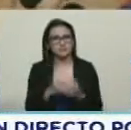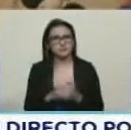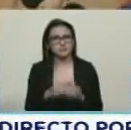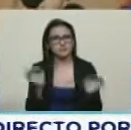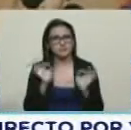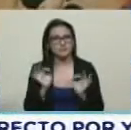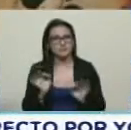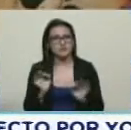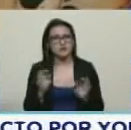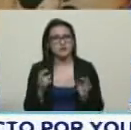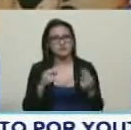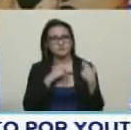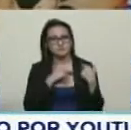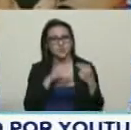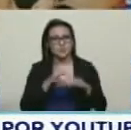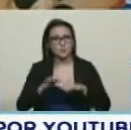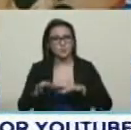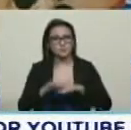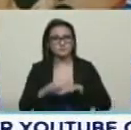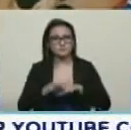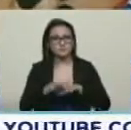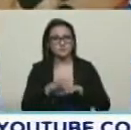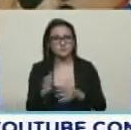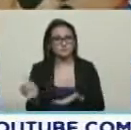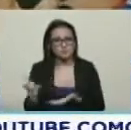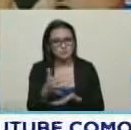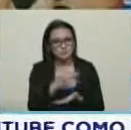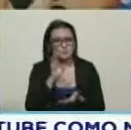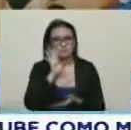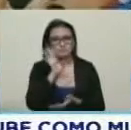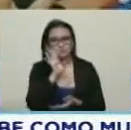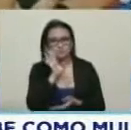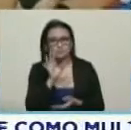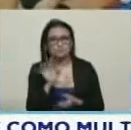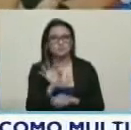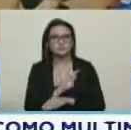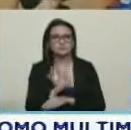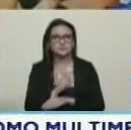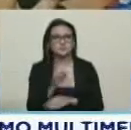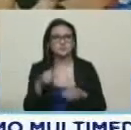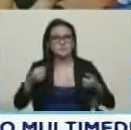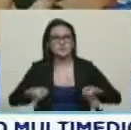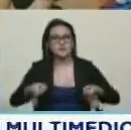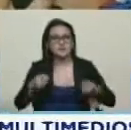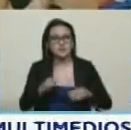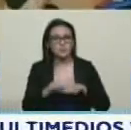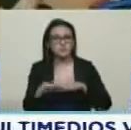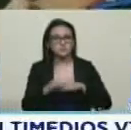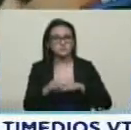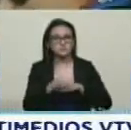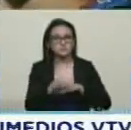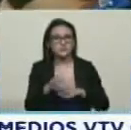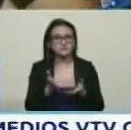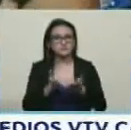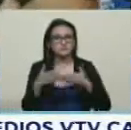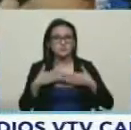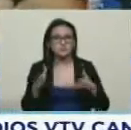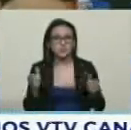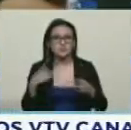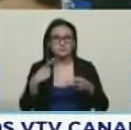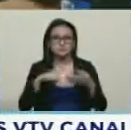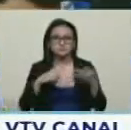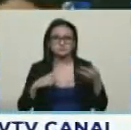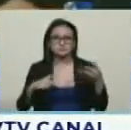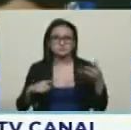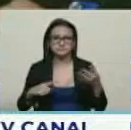de los asuntos que atañen a los municipios, en la recolección de desechos sólidos, en el funcionamiento de los mercados municipales, en los servicios públicos diversos,